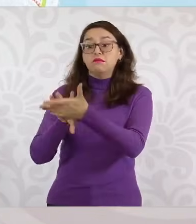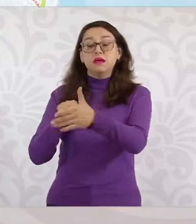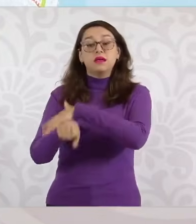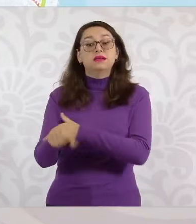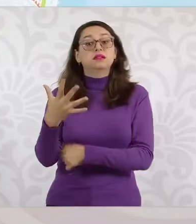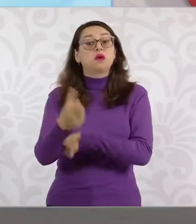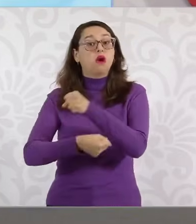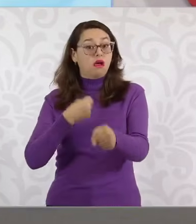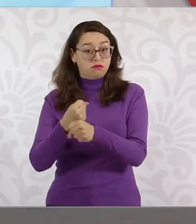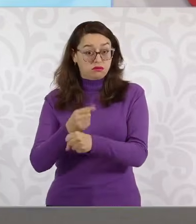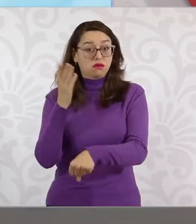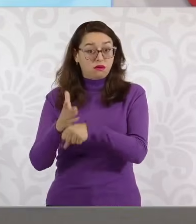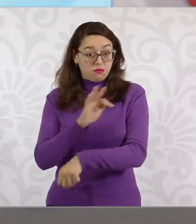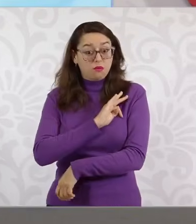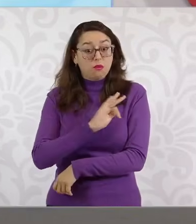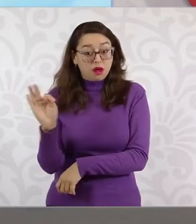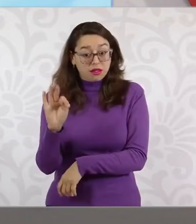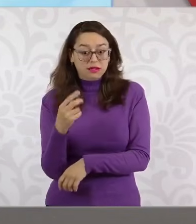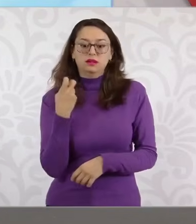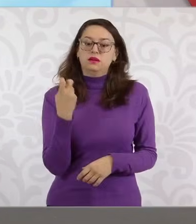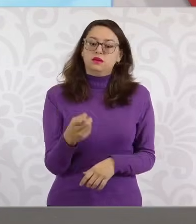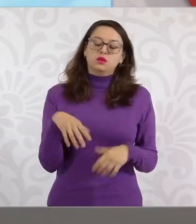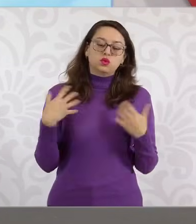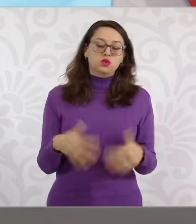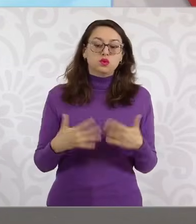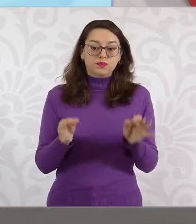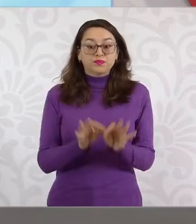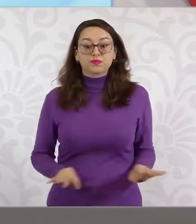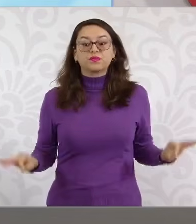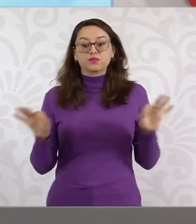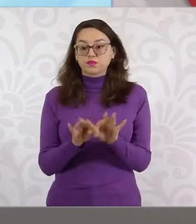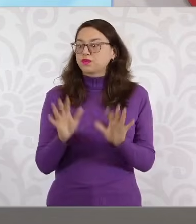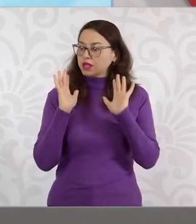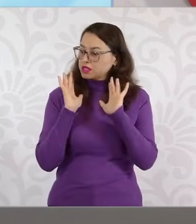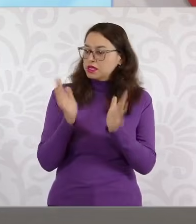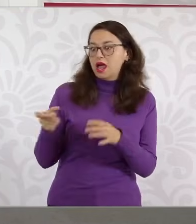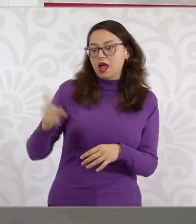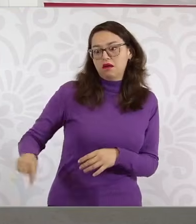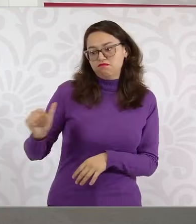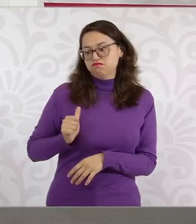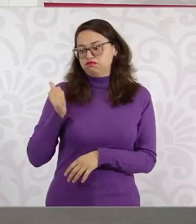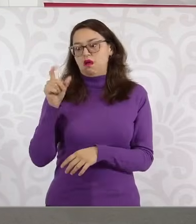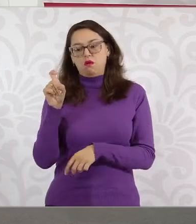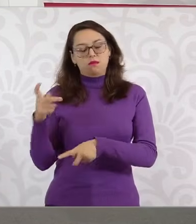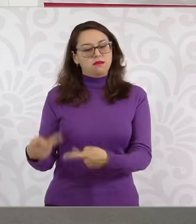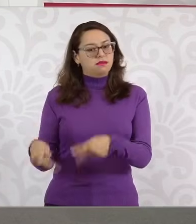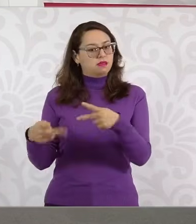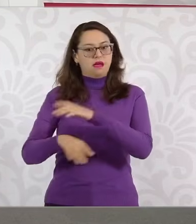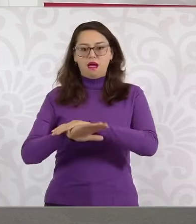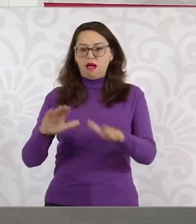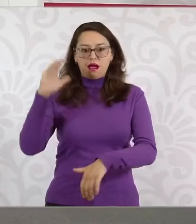de abusos. Es también una herramienta muy importante para terminar con este tipo de prácticas. Adelante,